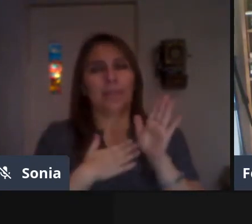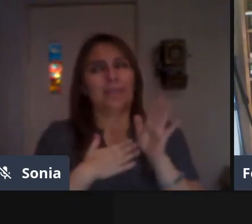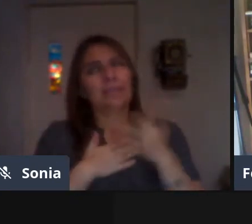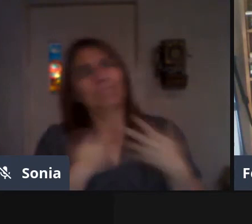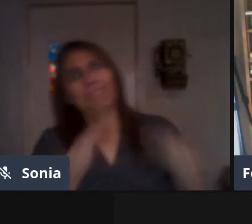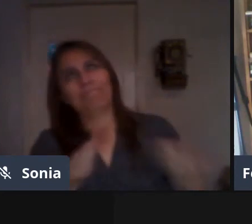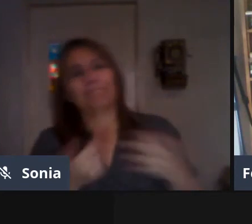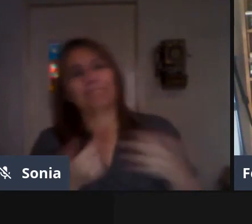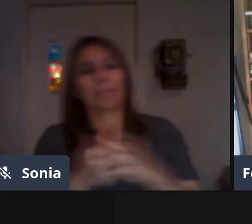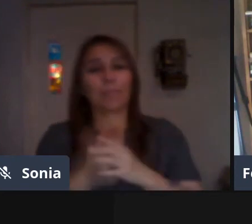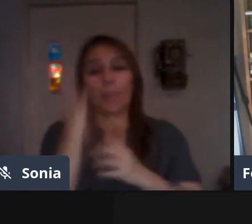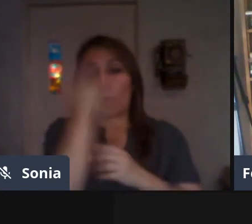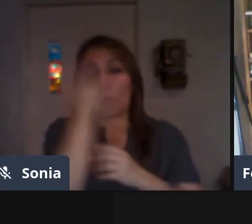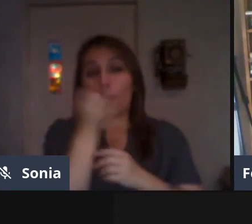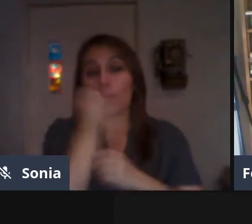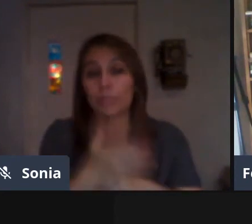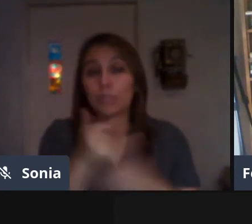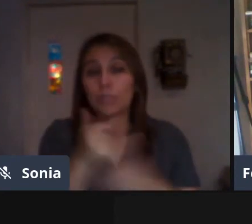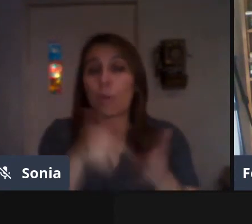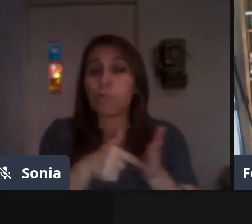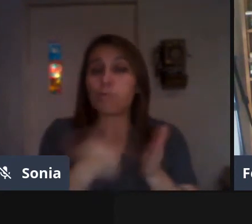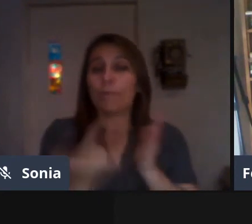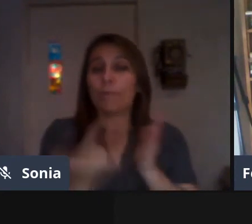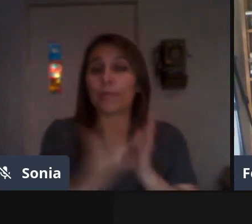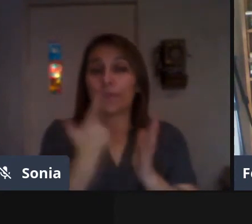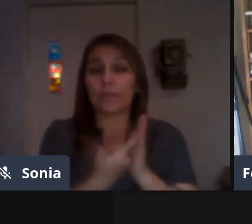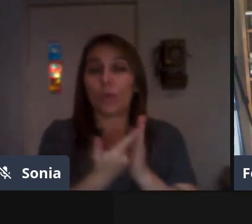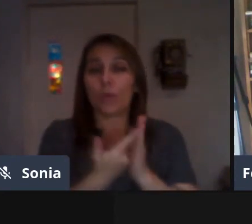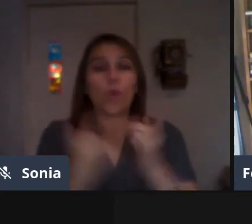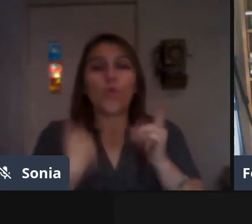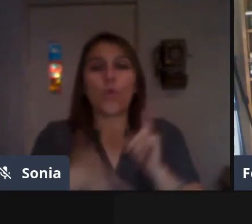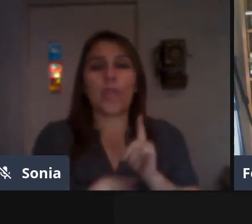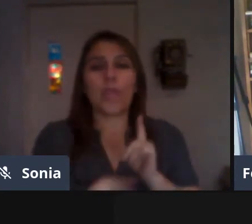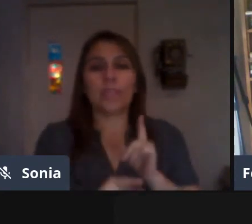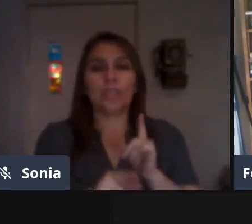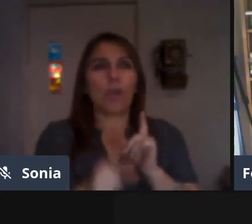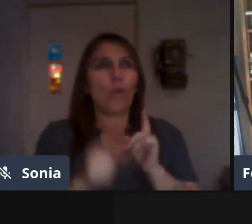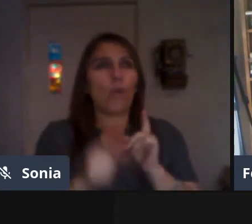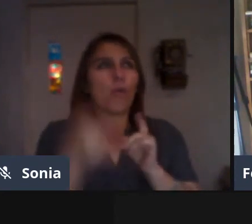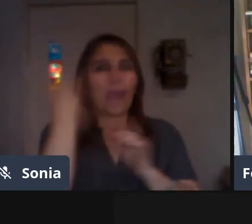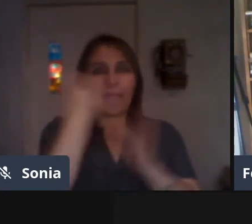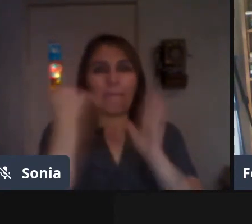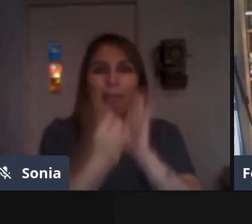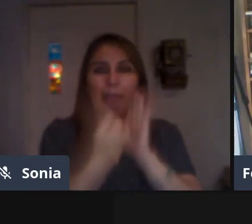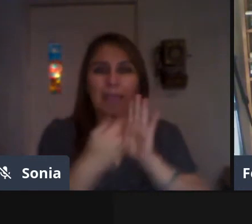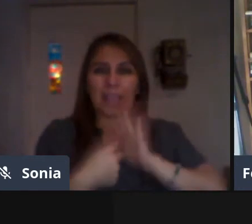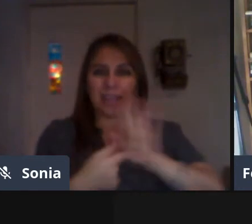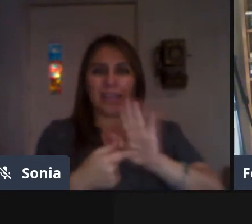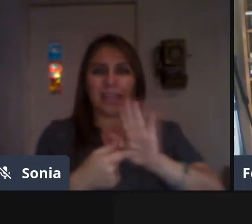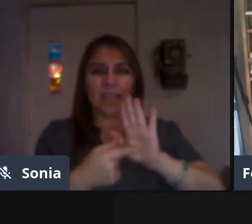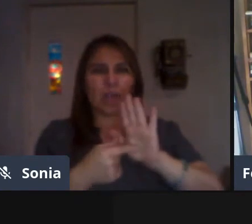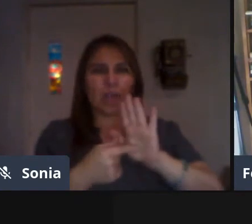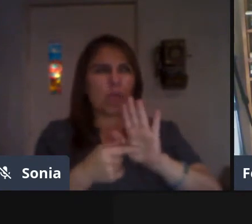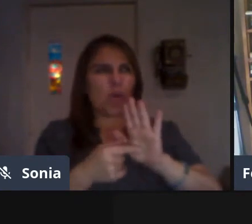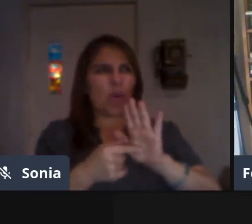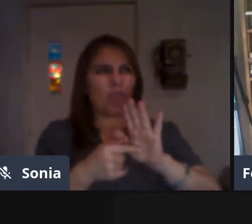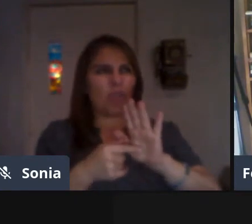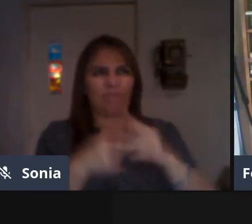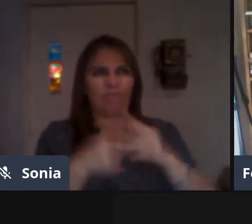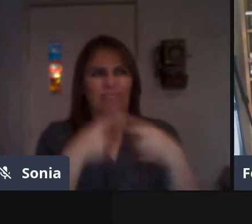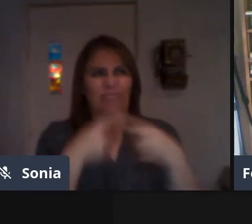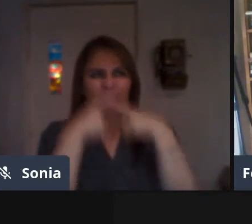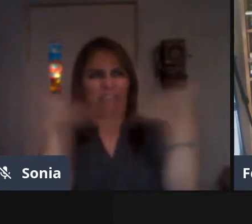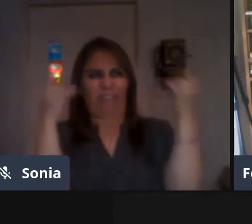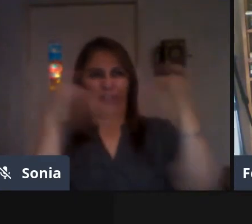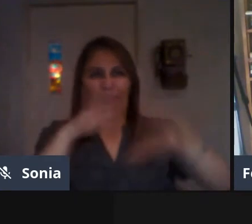esto que este libro no es una pornografía de lo que le ocurrió a rosa elvira sino también yo como reivindicó la memoria